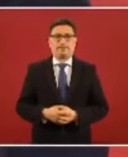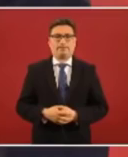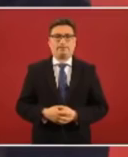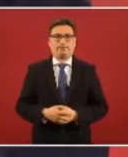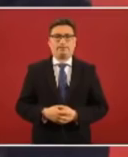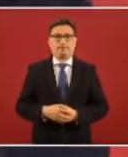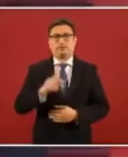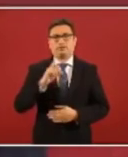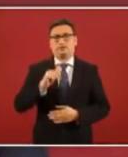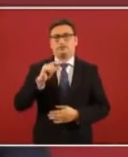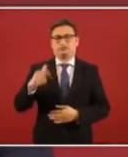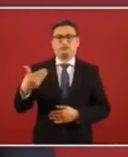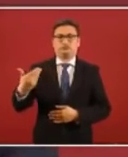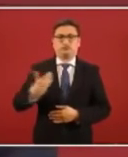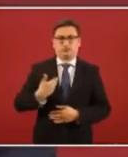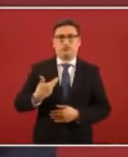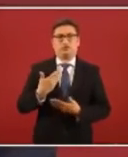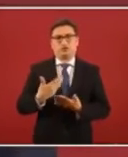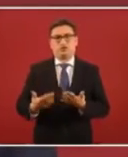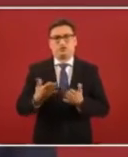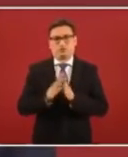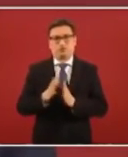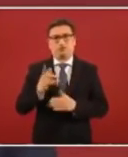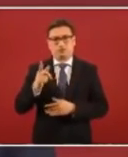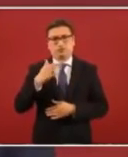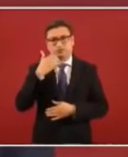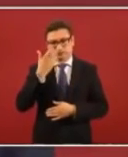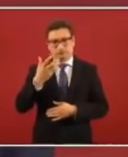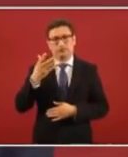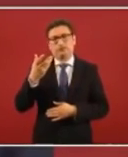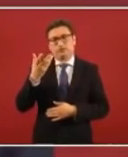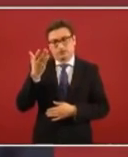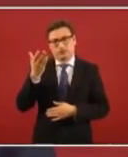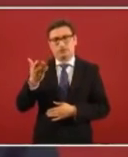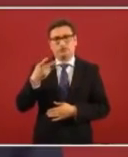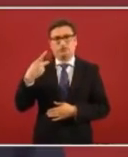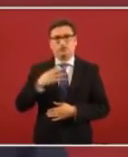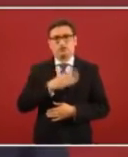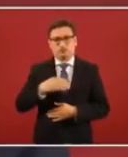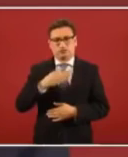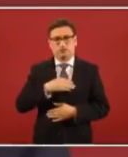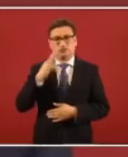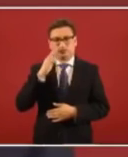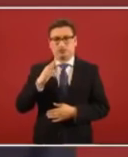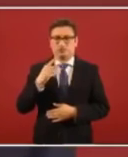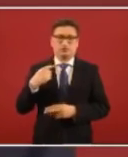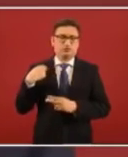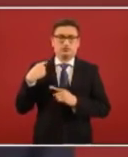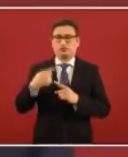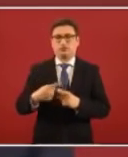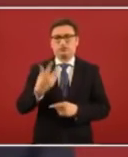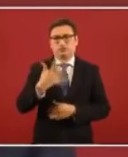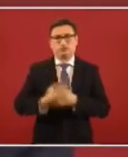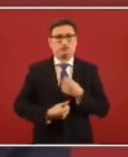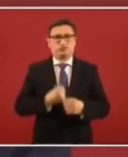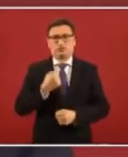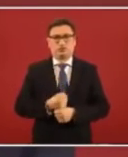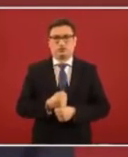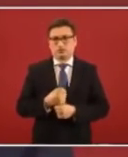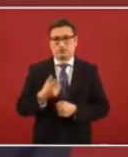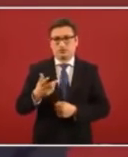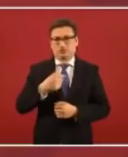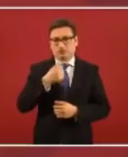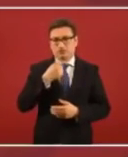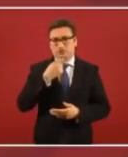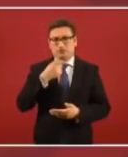y me pide ahora, pues, que ella quiere ver a su hijo, que tiene 5 años que no lo ve. Les voy a entregar